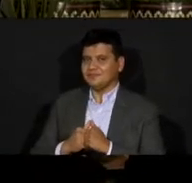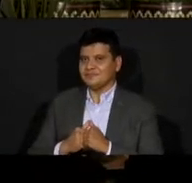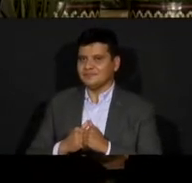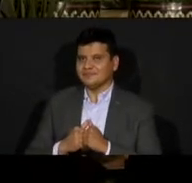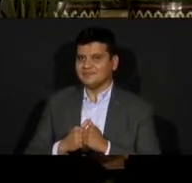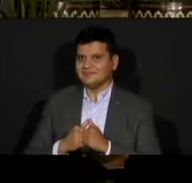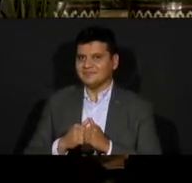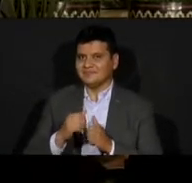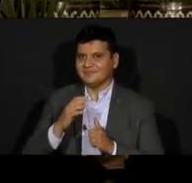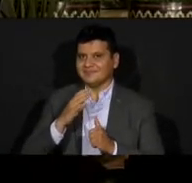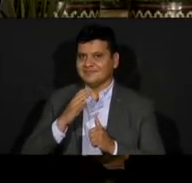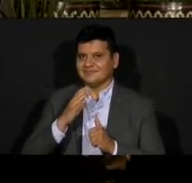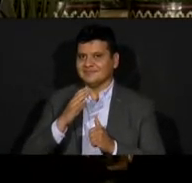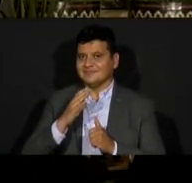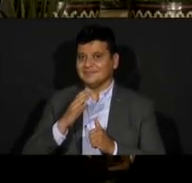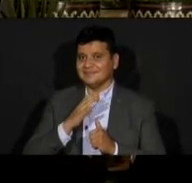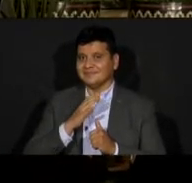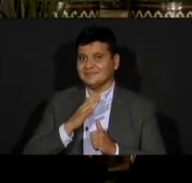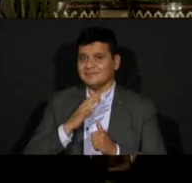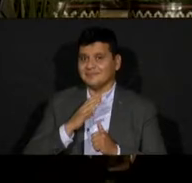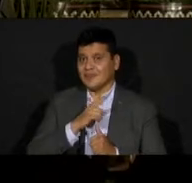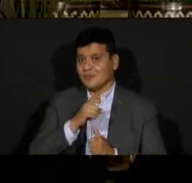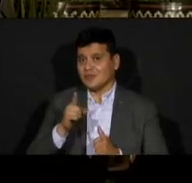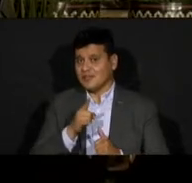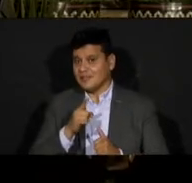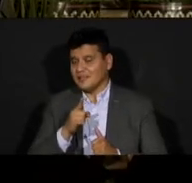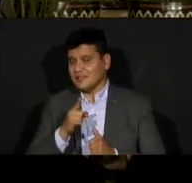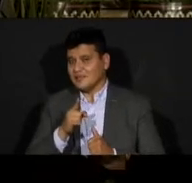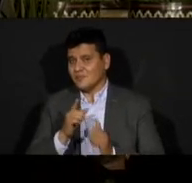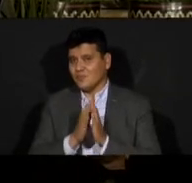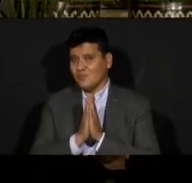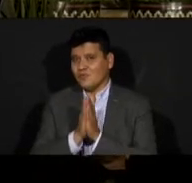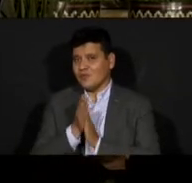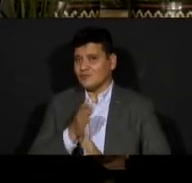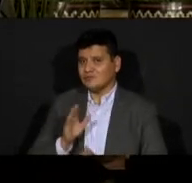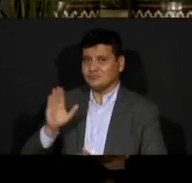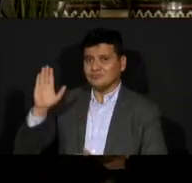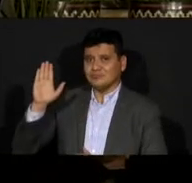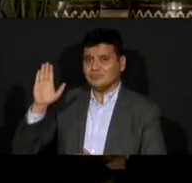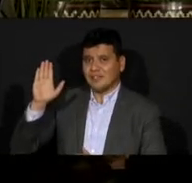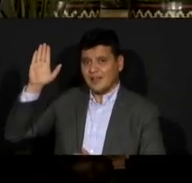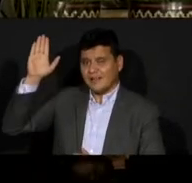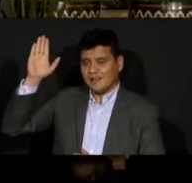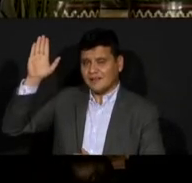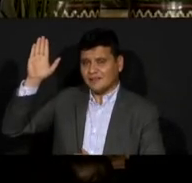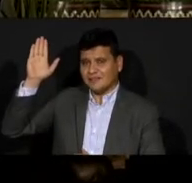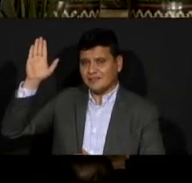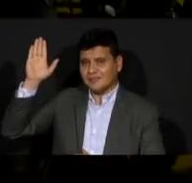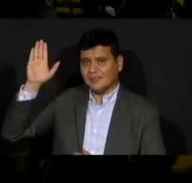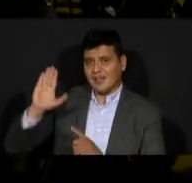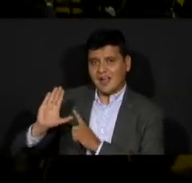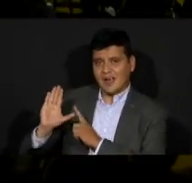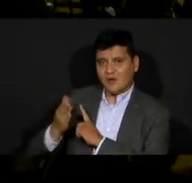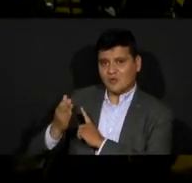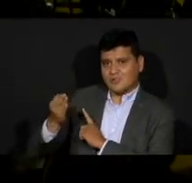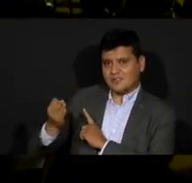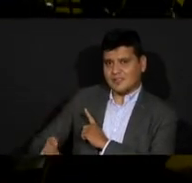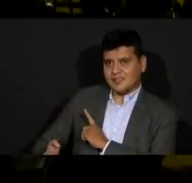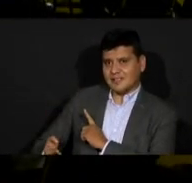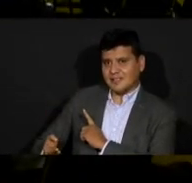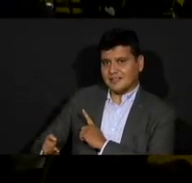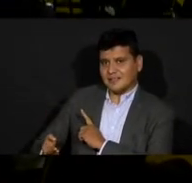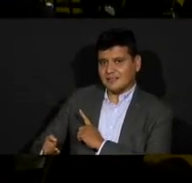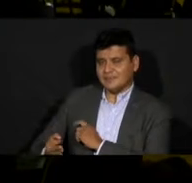formulada por esta presidencia, favor de manifestarlo levantando la voz en señal